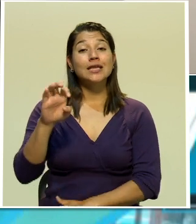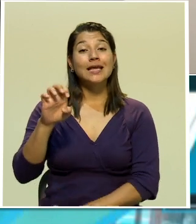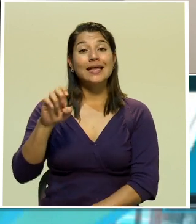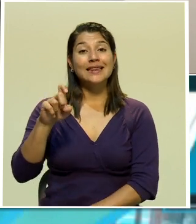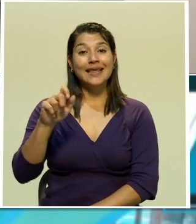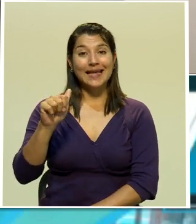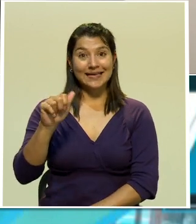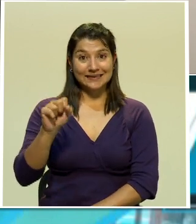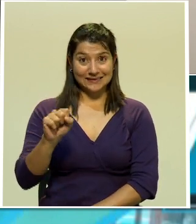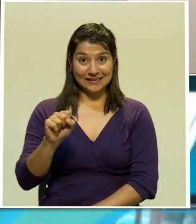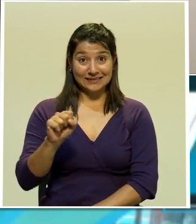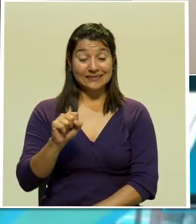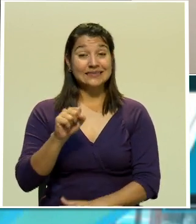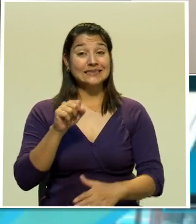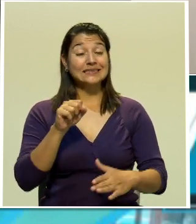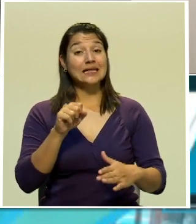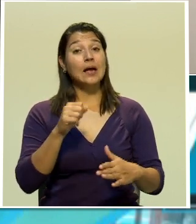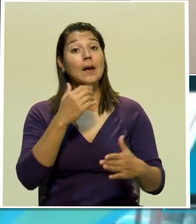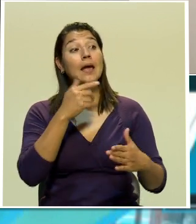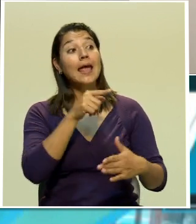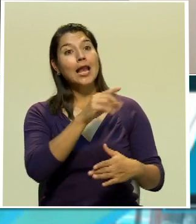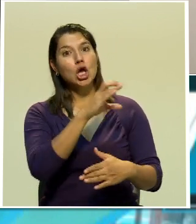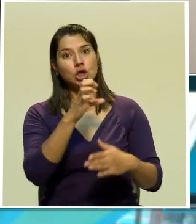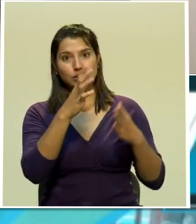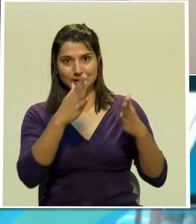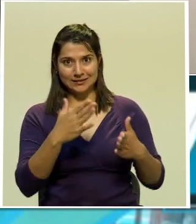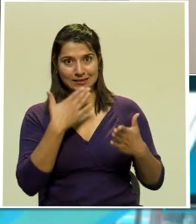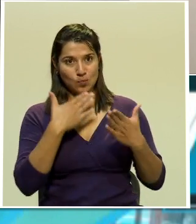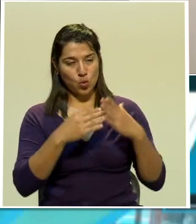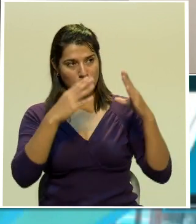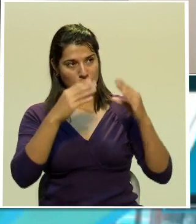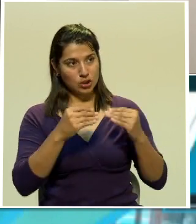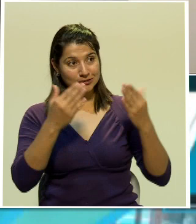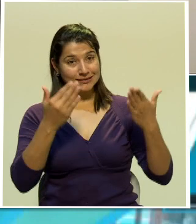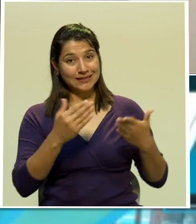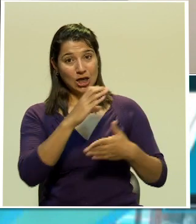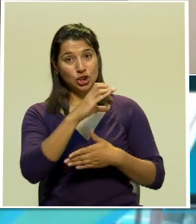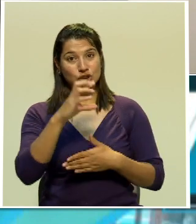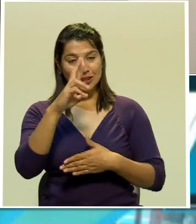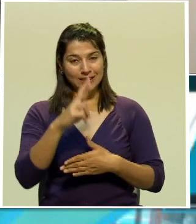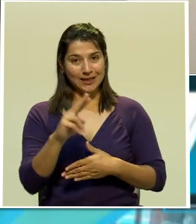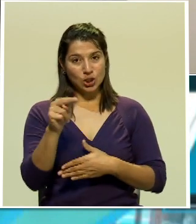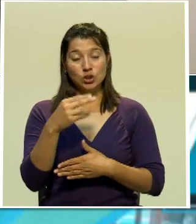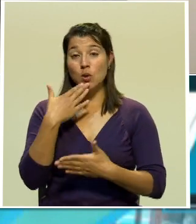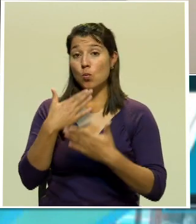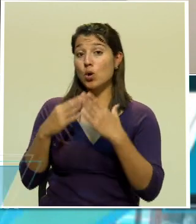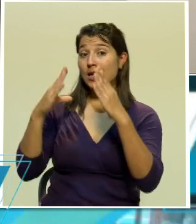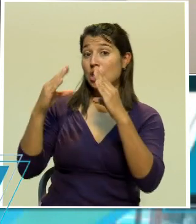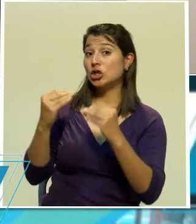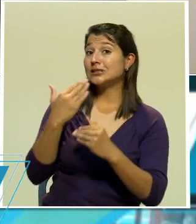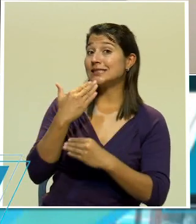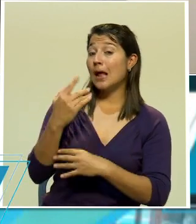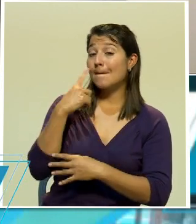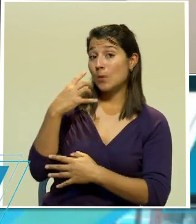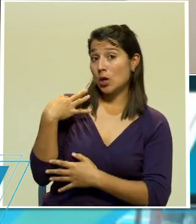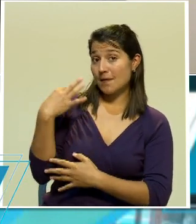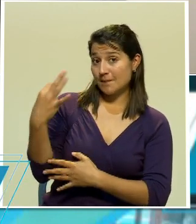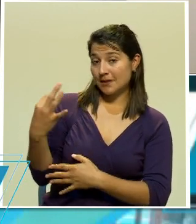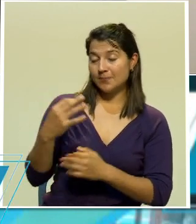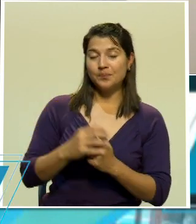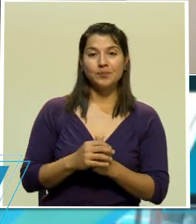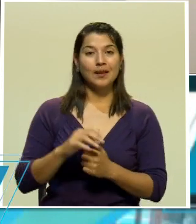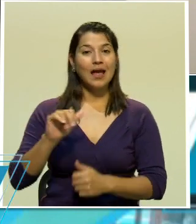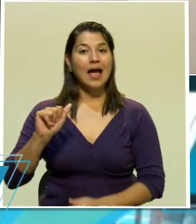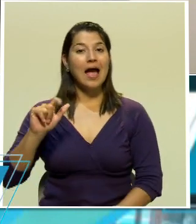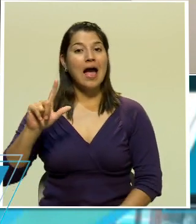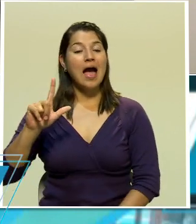noches, Alfonso. Bienvenido a Costa Rica Noticias. Buenas noches, Ernesto. Muchas gracias por la invitación. Alfonso, Texas